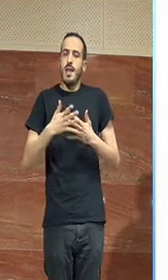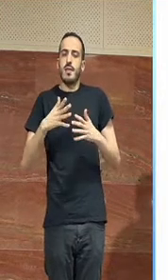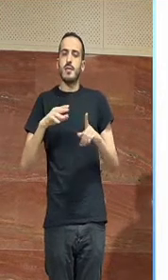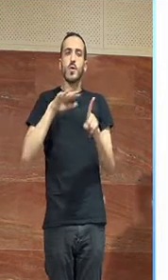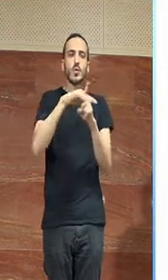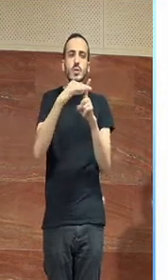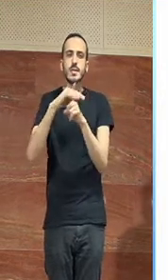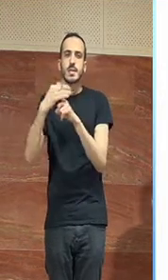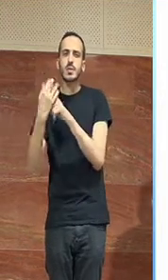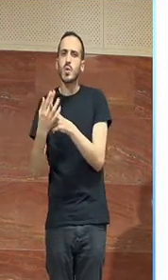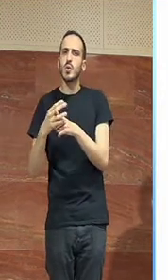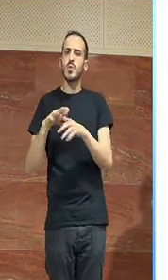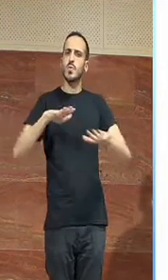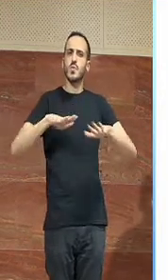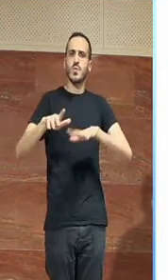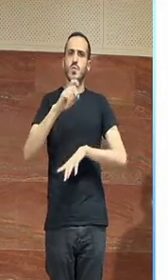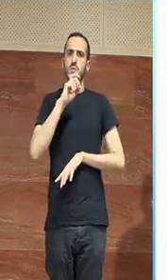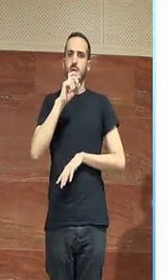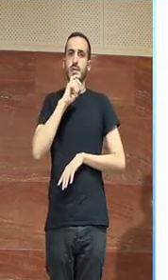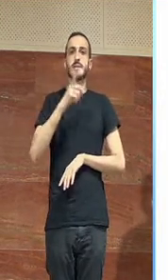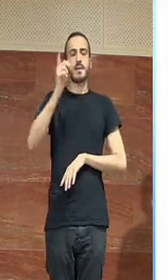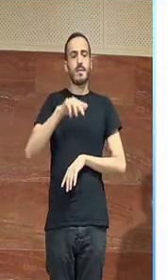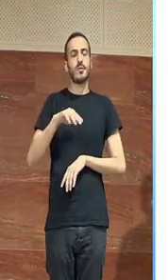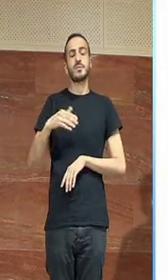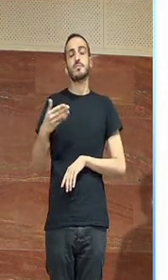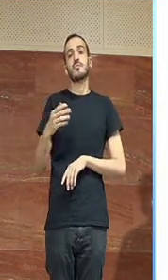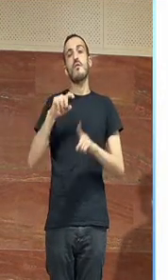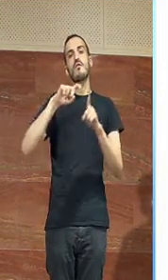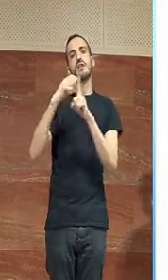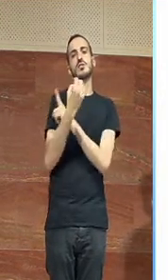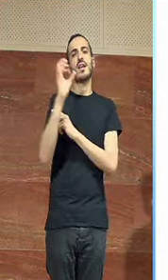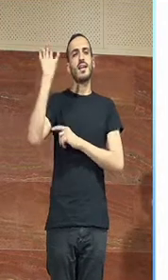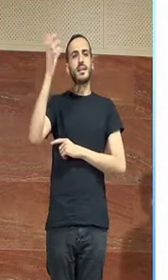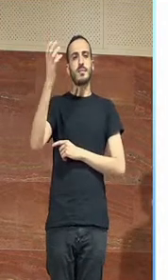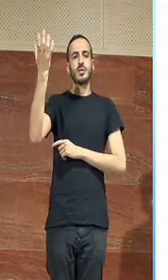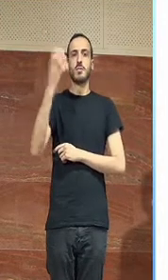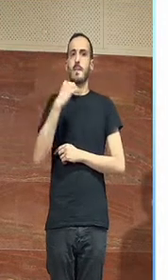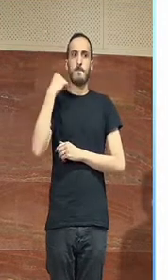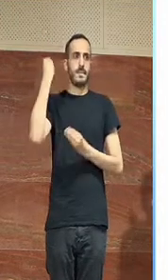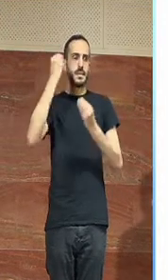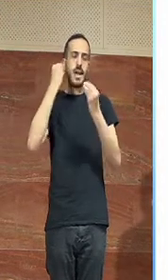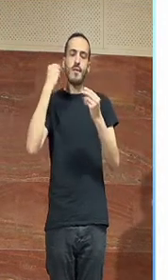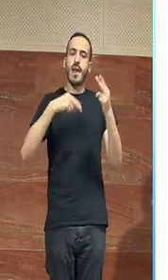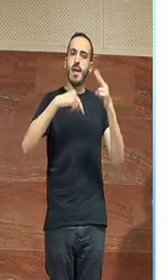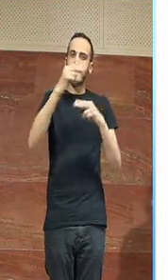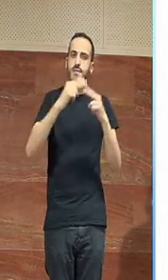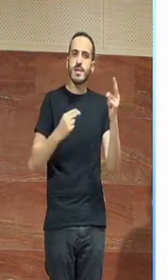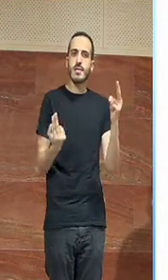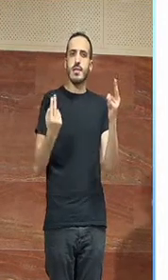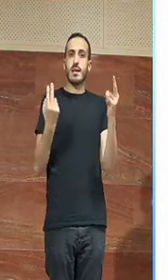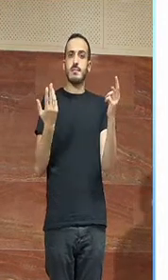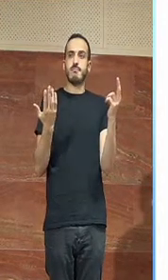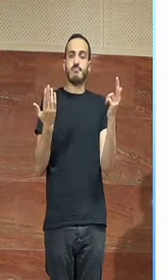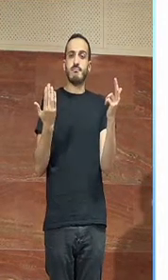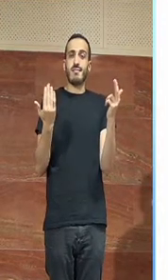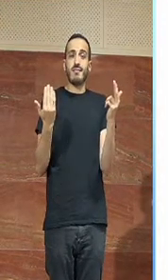físicos y los factores climáticos, ¿no? Frente a edificios perfectamente climatizados, imaginad lo que es la vida de las personas que no tienen ningún